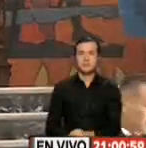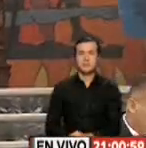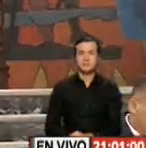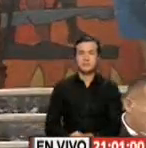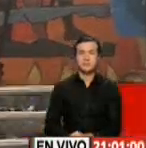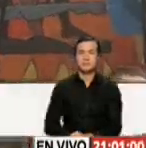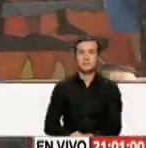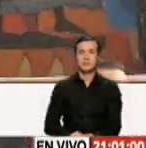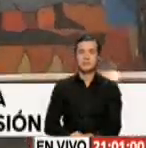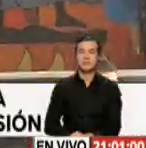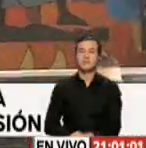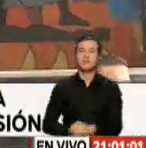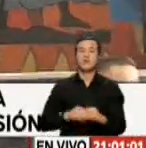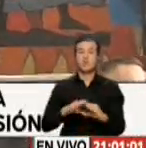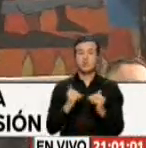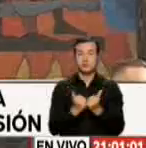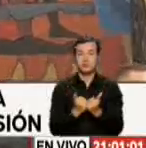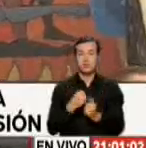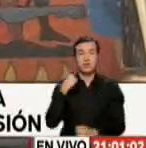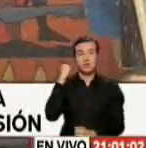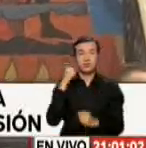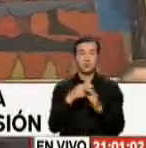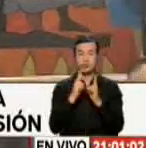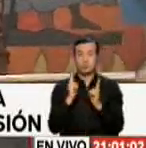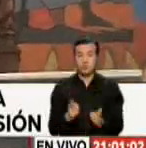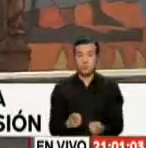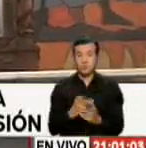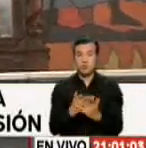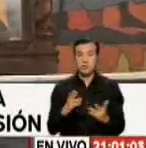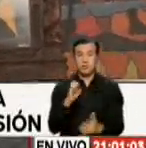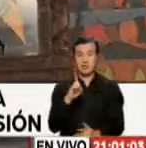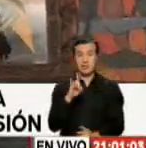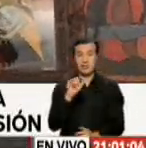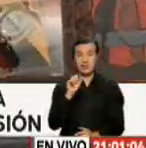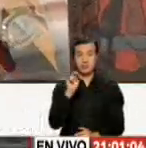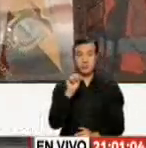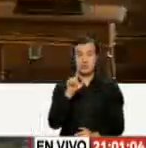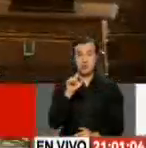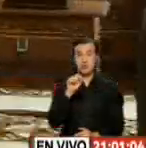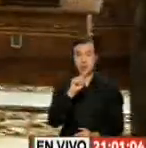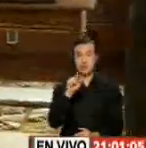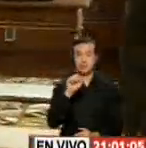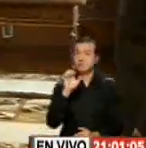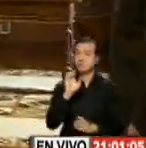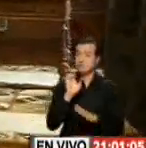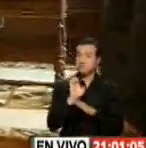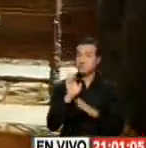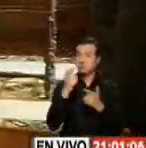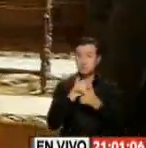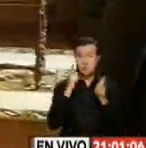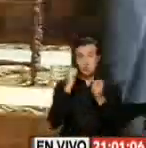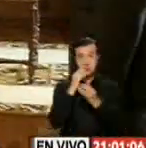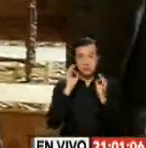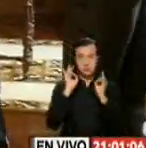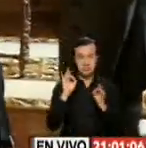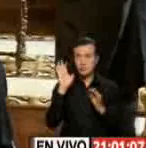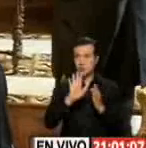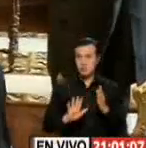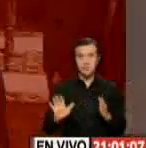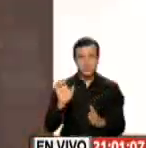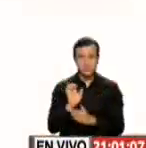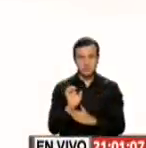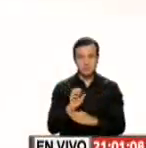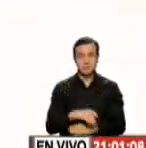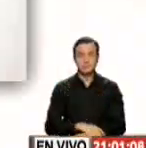El relator de la Comisión Interamericana de Derechos Humanos, Edison Lanza, destaca avances en la libertad de expresión en Ecuador.